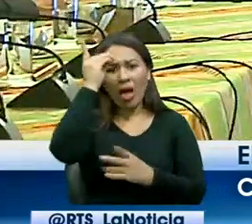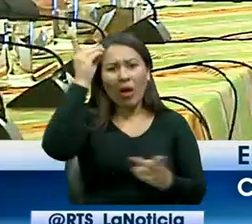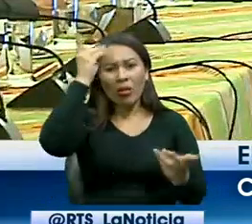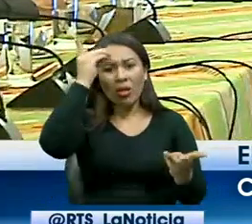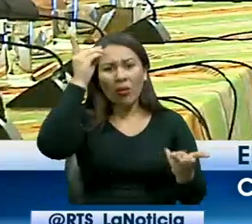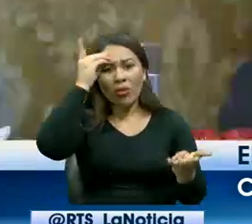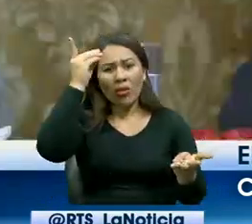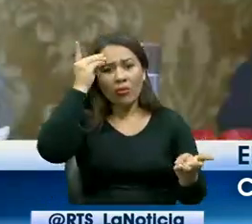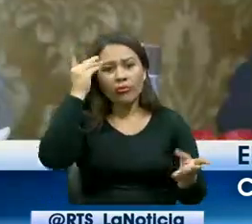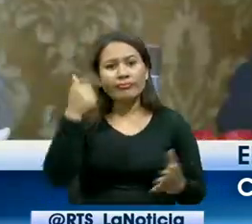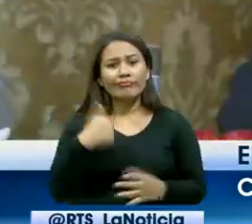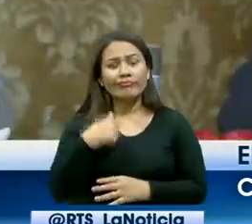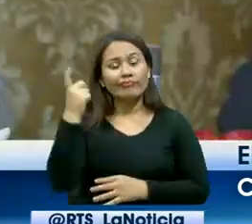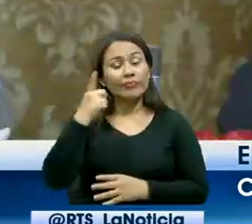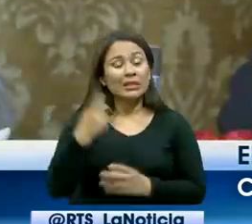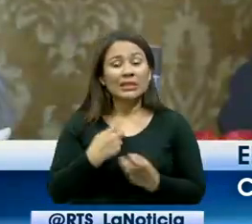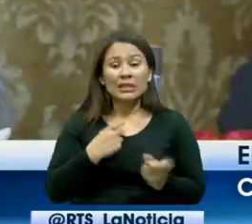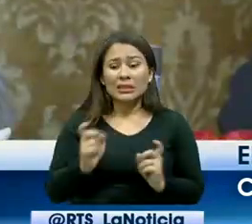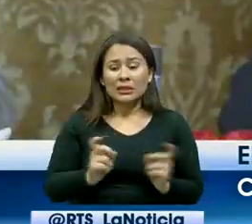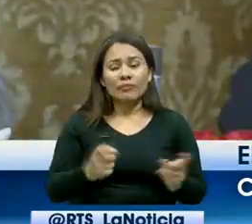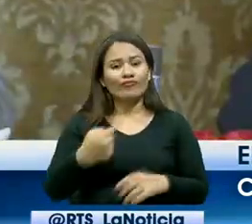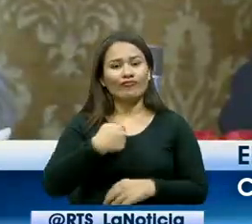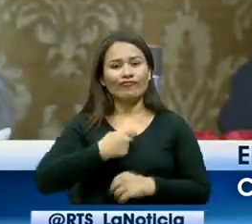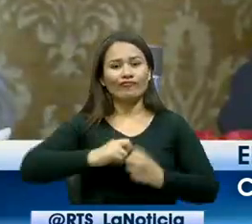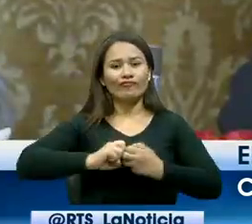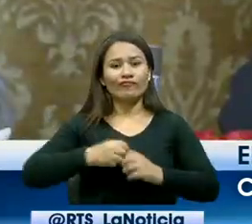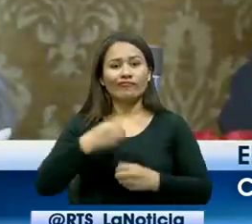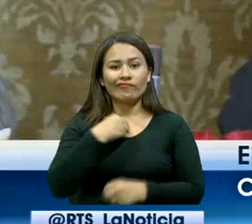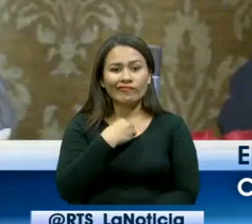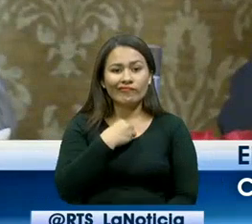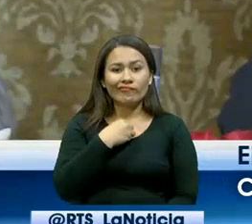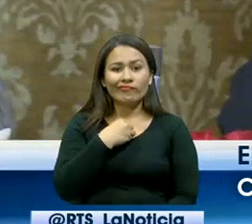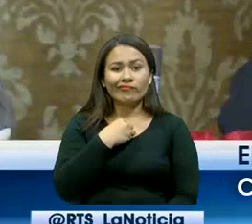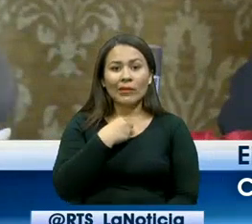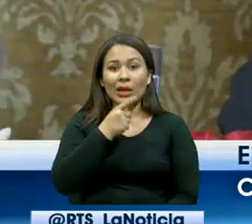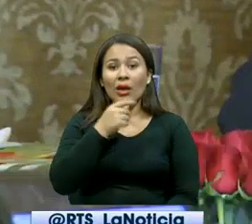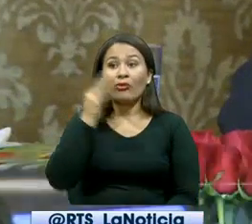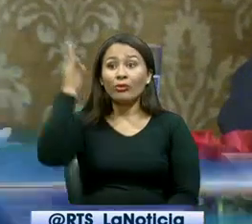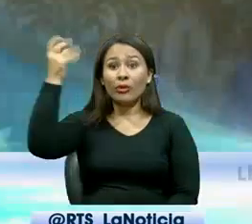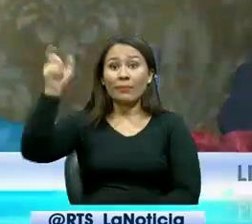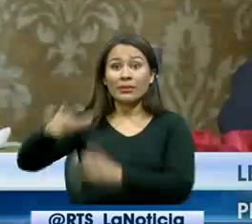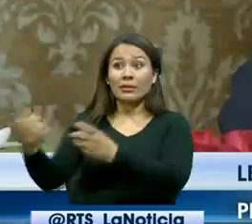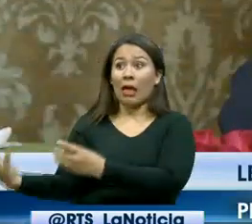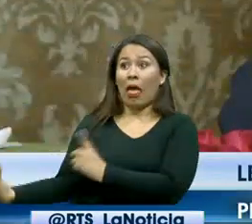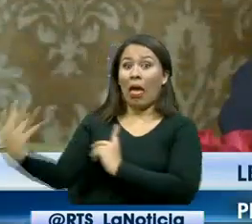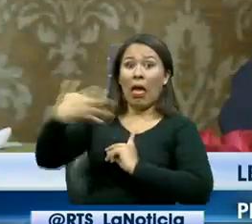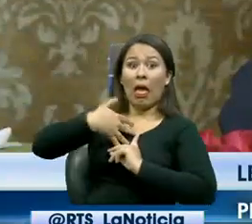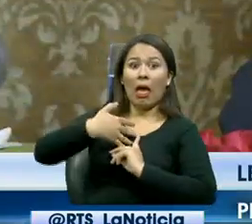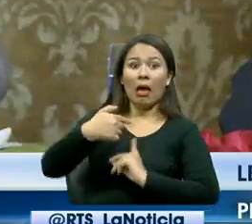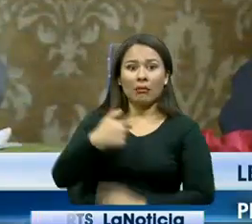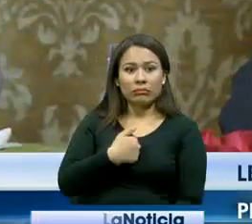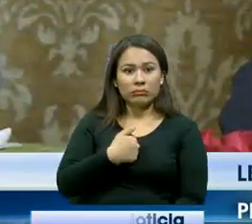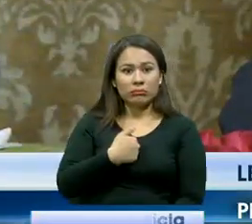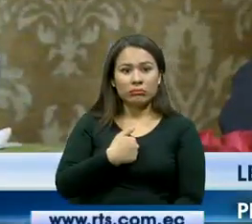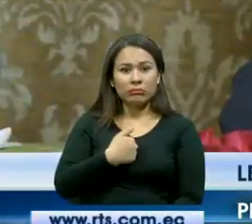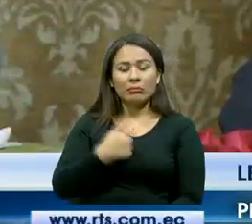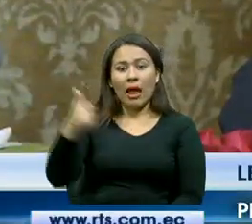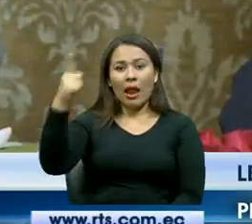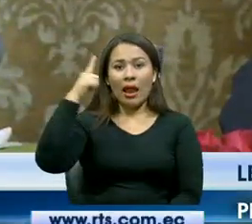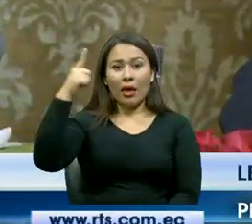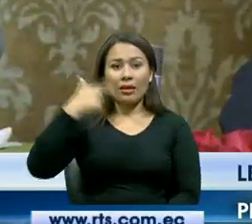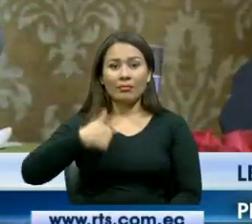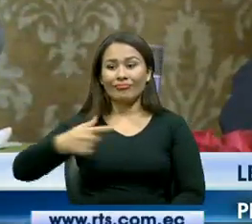salir adelante. Porque el complicado soy yo, pues. Porque a mí es al que me va a tocar llevar adelante, dirigir un país que